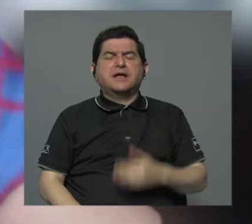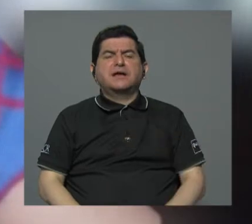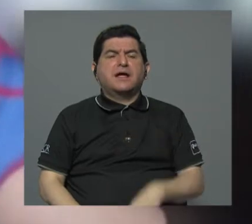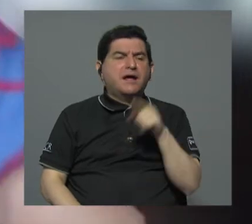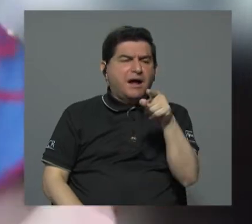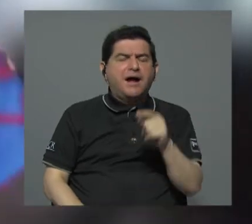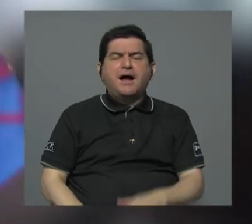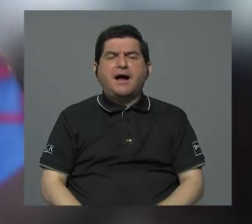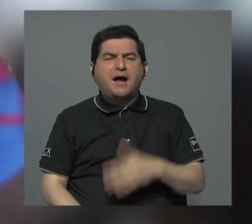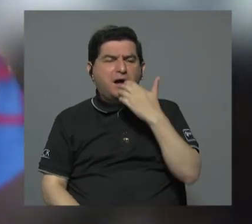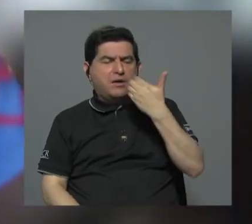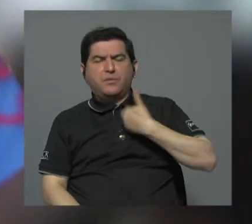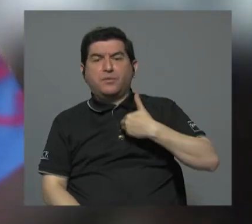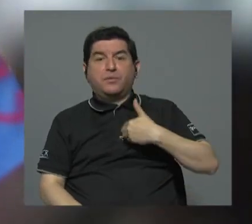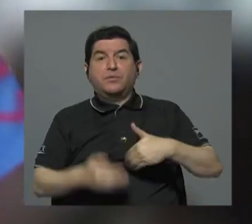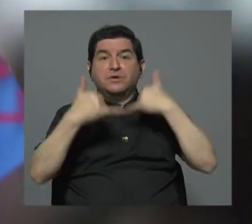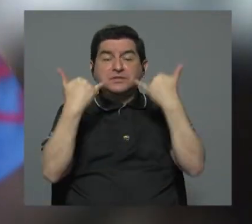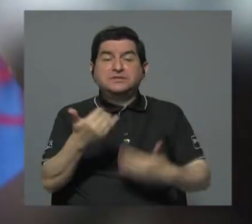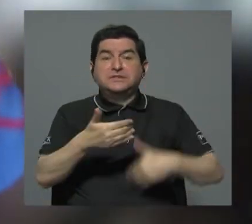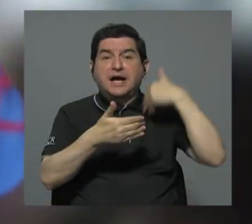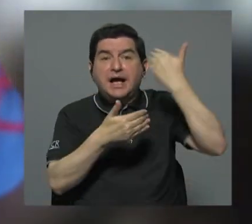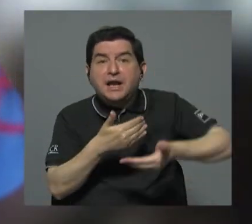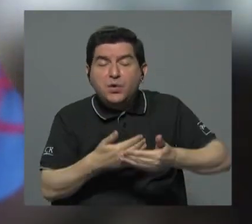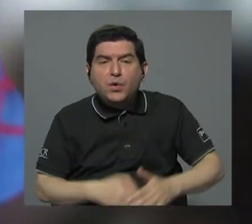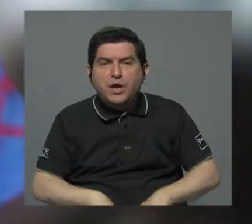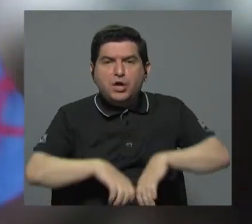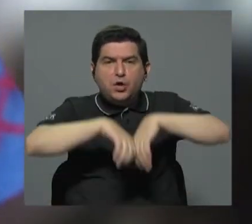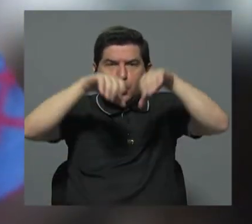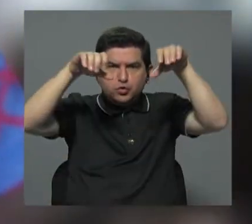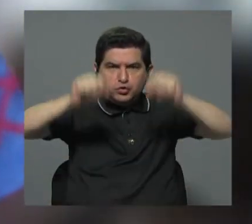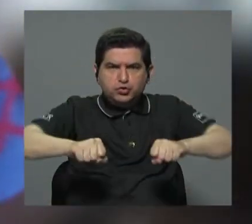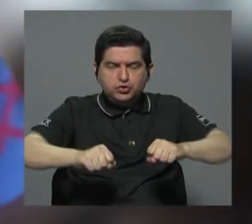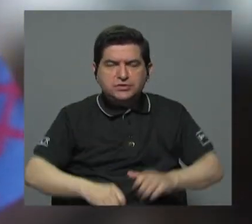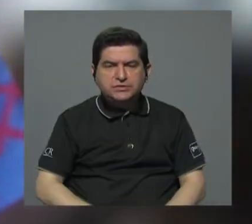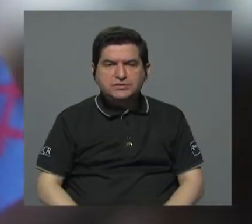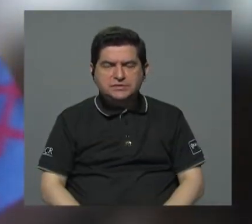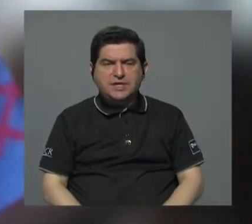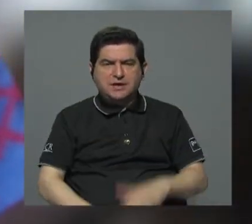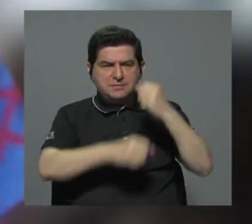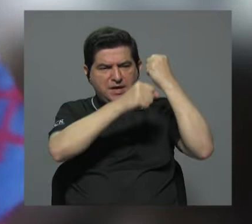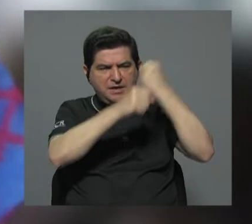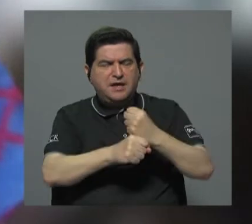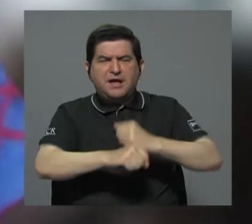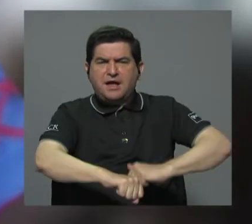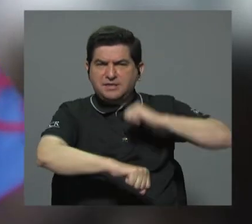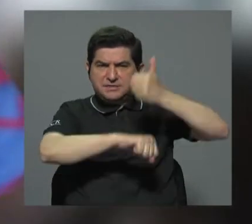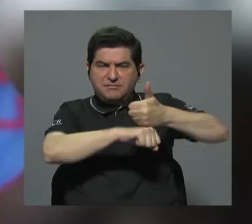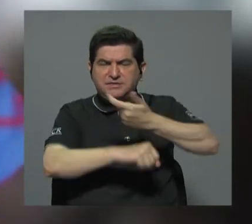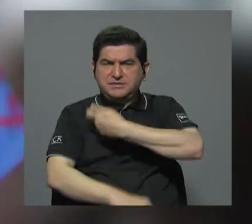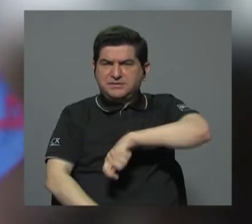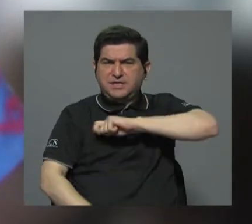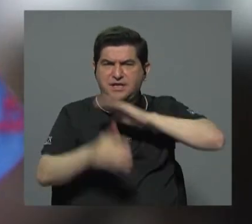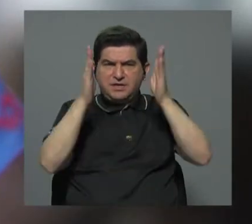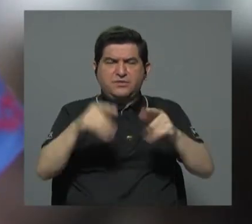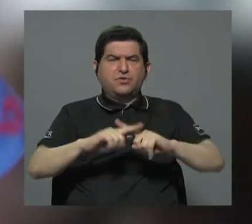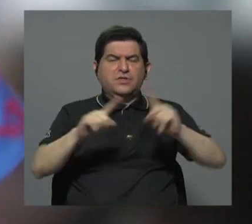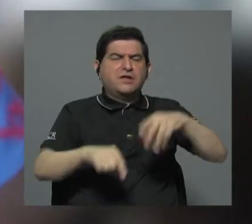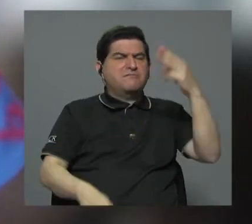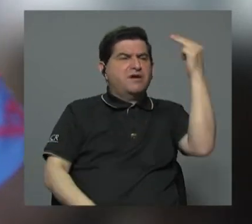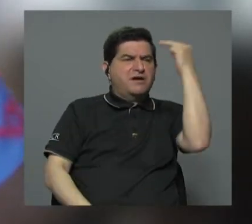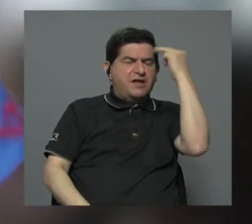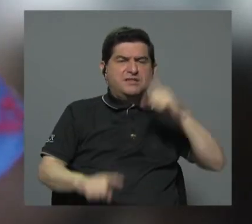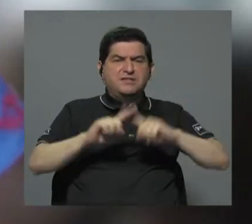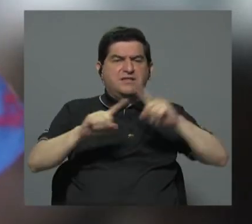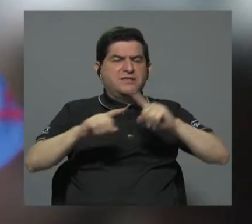Claro, que luego cuando se encontraron ya con el sistema colonial establecido, pues se dieron cuenta que los españoles tenían otra mentalidad, otra forma